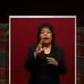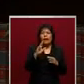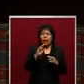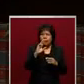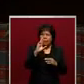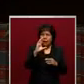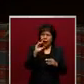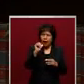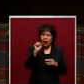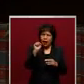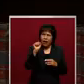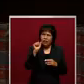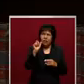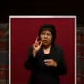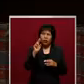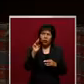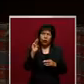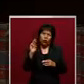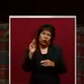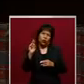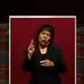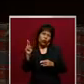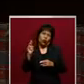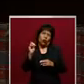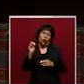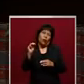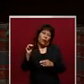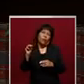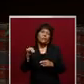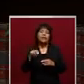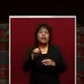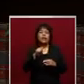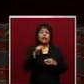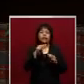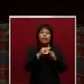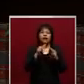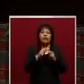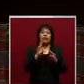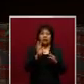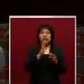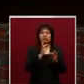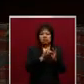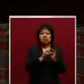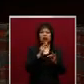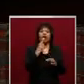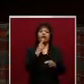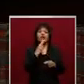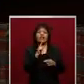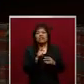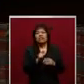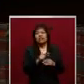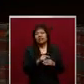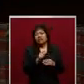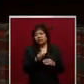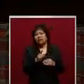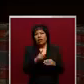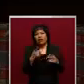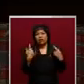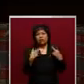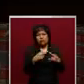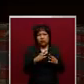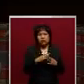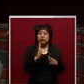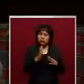plataforma, y que estos materiales puedan quedar listos para que se utilicen en cualquier momento.